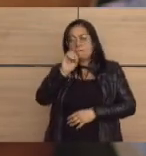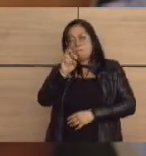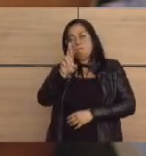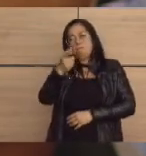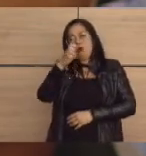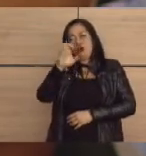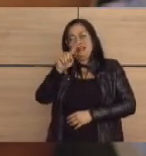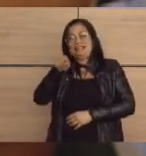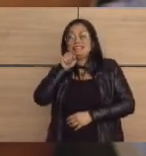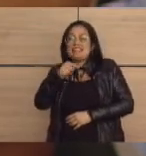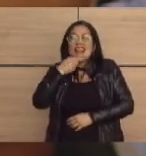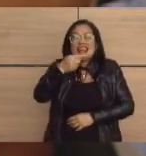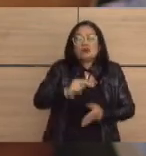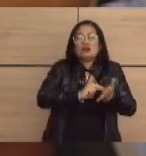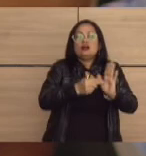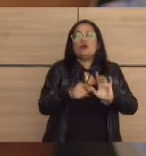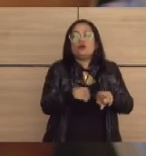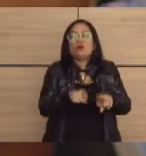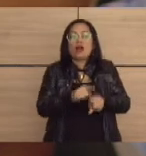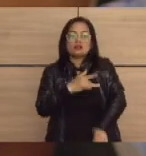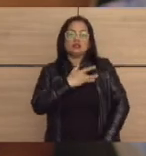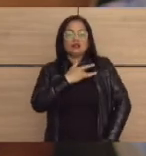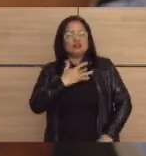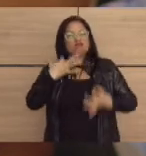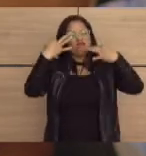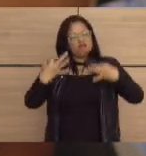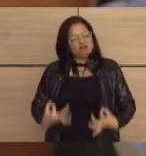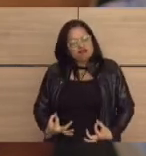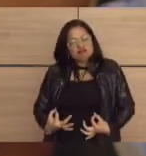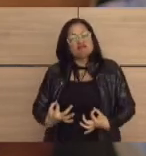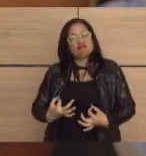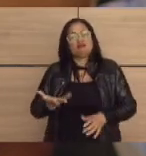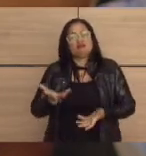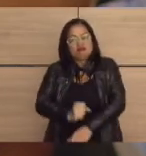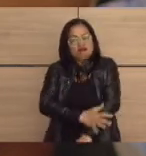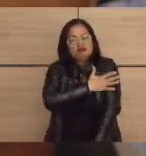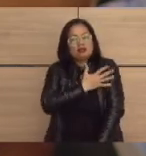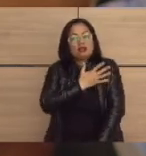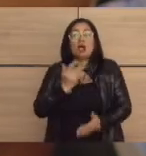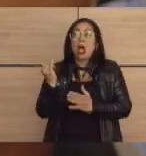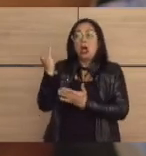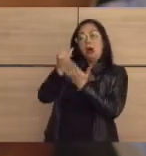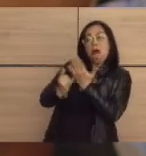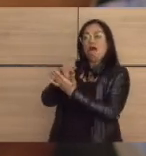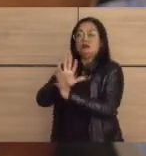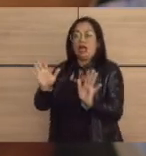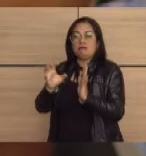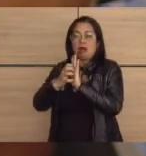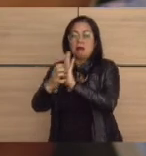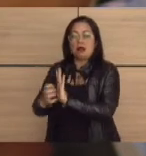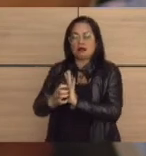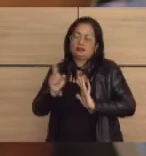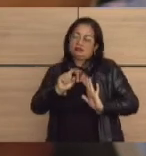tradición, una manera de sentir la realidad, no un arbitrario repertorio de símbolos. Toda lengua está llena